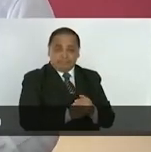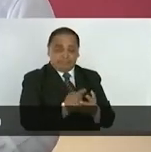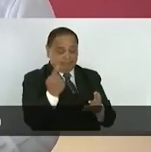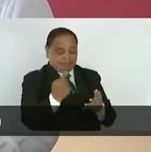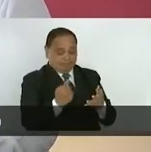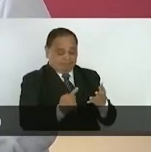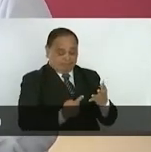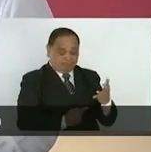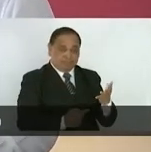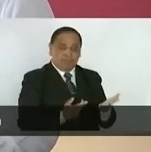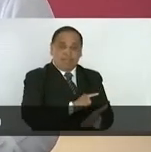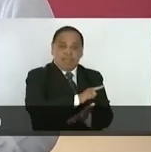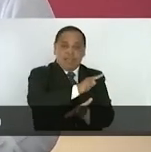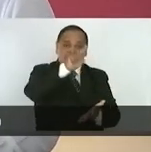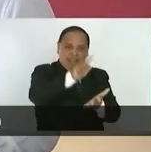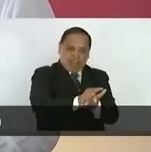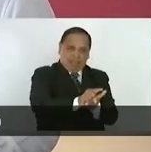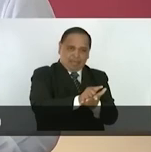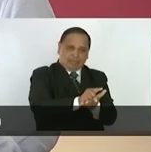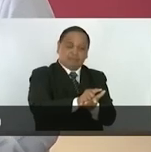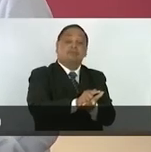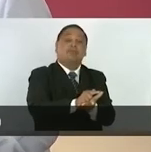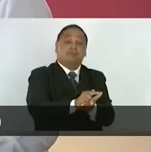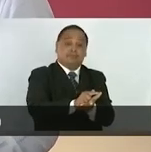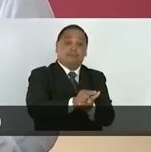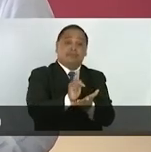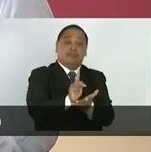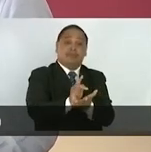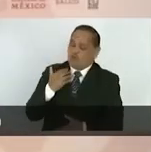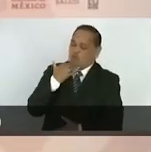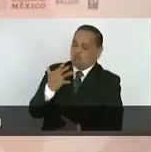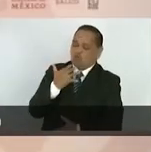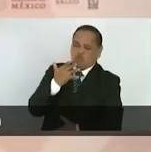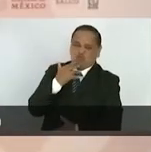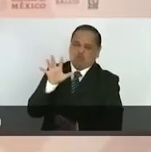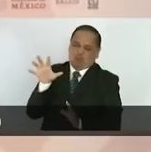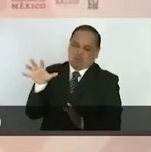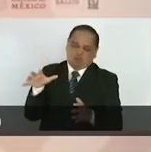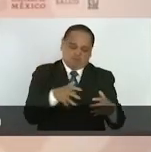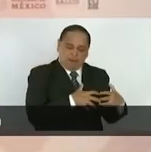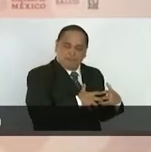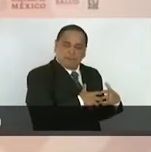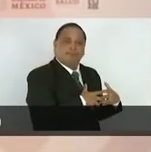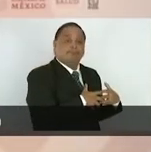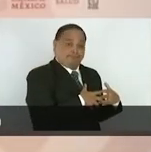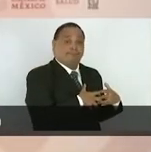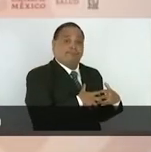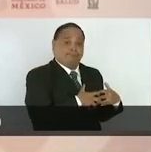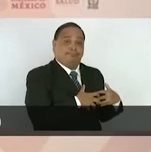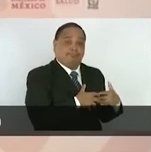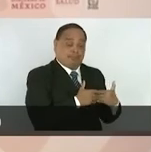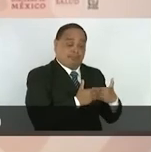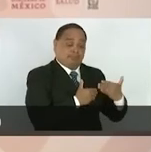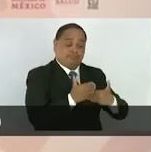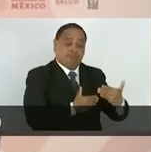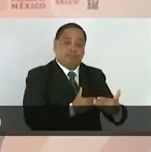muchísimos años cambiarlo, pero López Obrador es un gran internacionalista. Desde el minuto cero